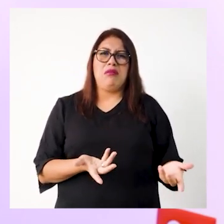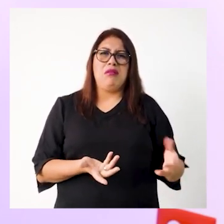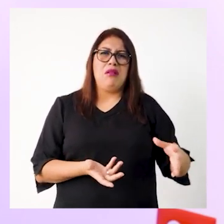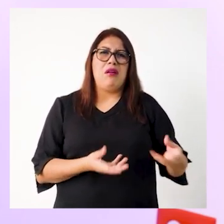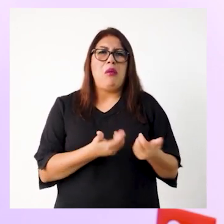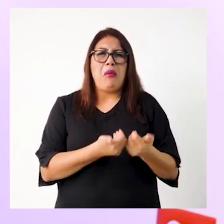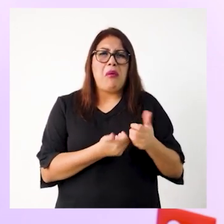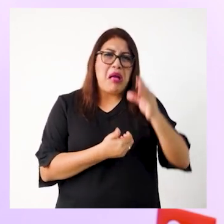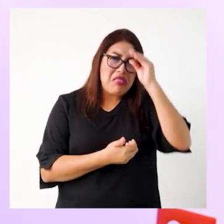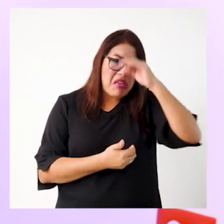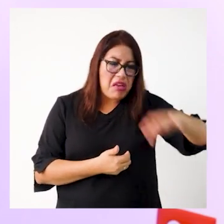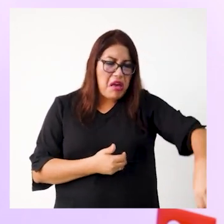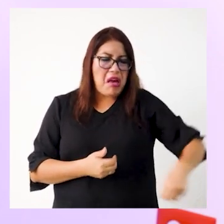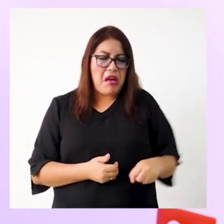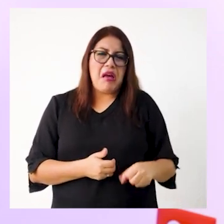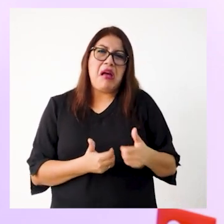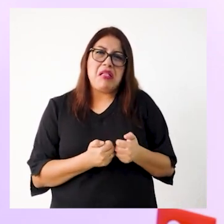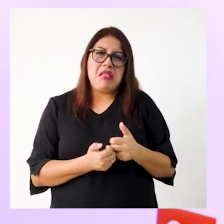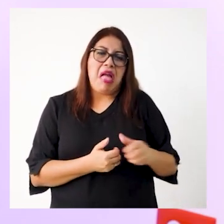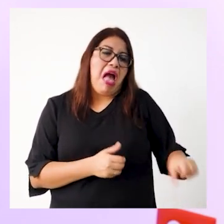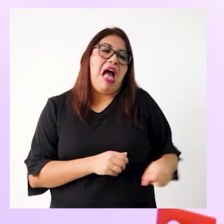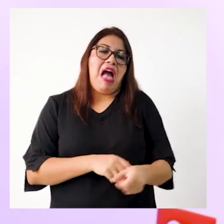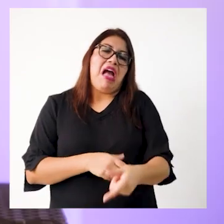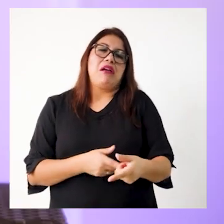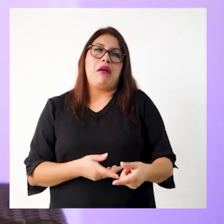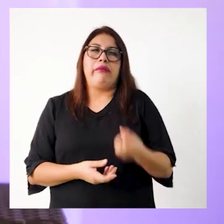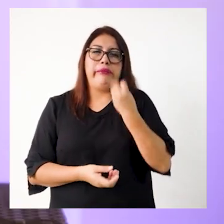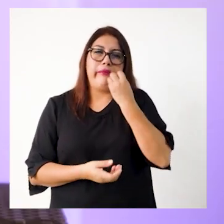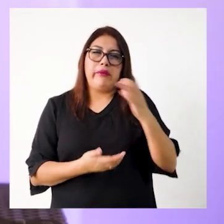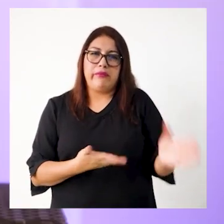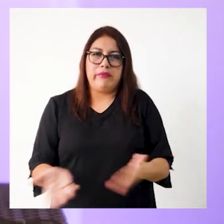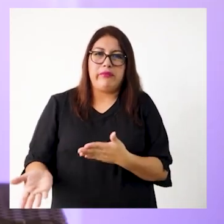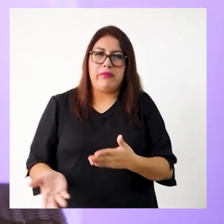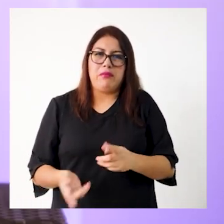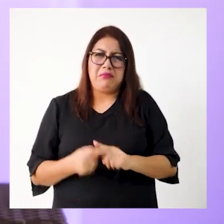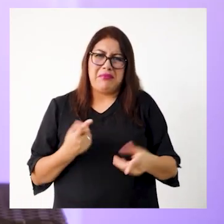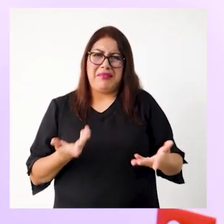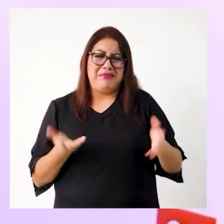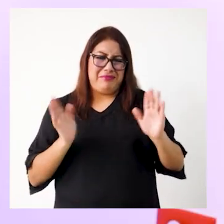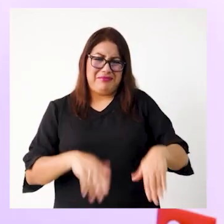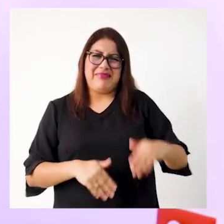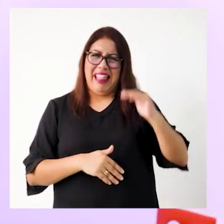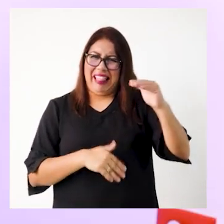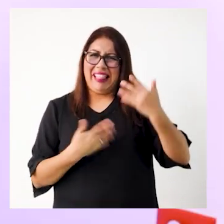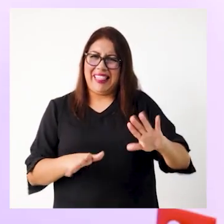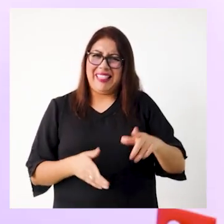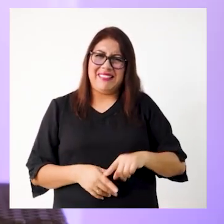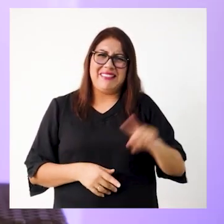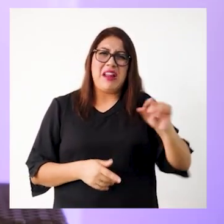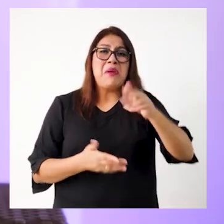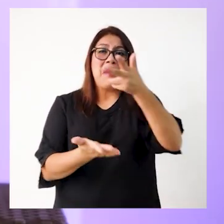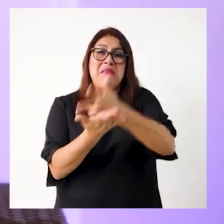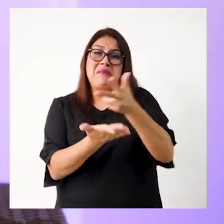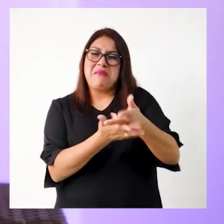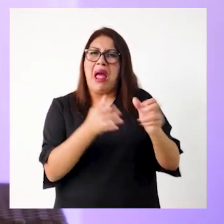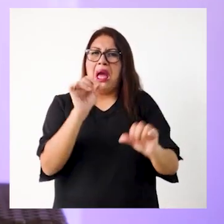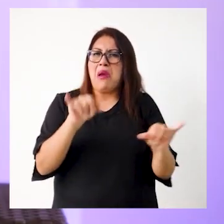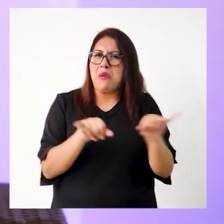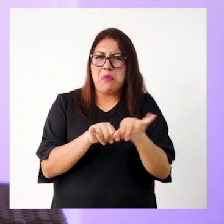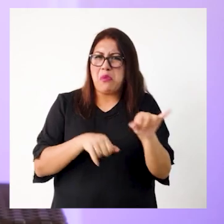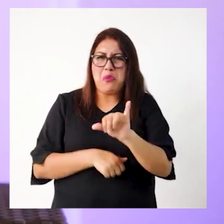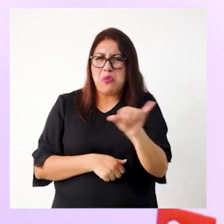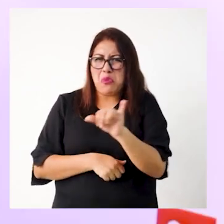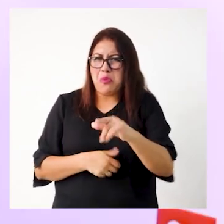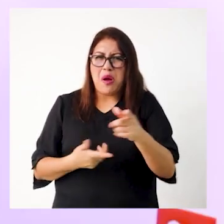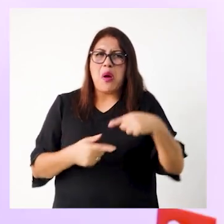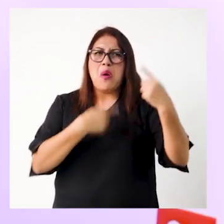porque tiene al niño en la mano que recién lo agarra, ya pues me voy a la caja preferencial. Y de igual forma ocurre con los parqueos. Eso es lo que te iba a decir. La zona de parqueo también la ocupa